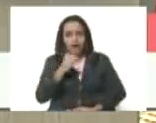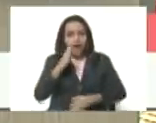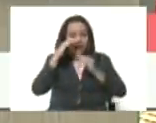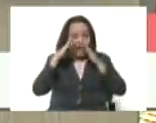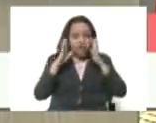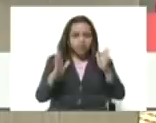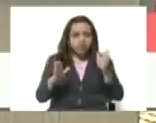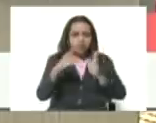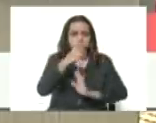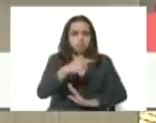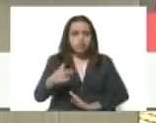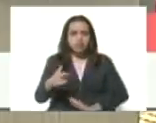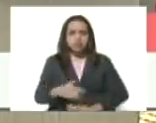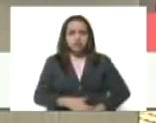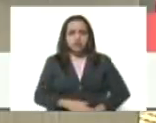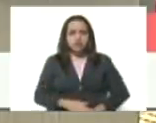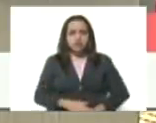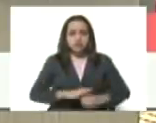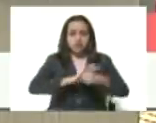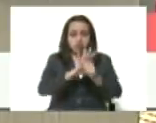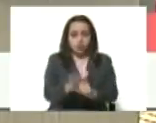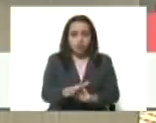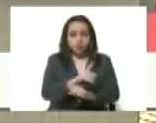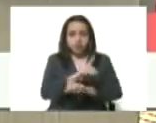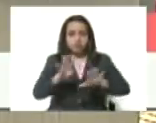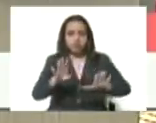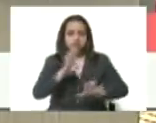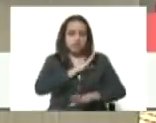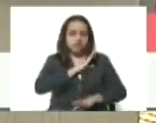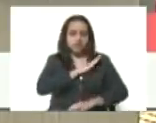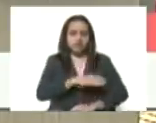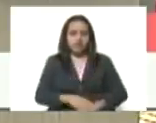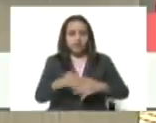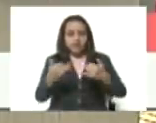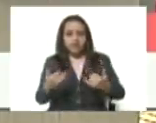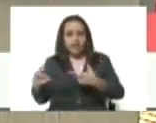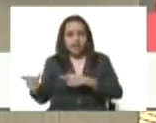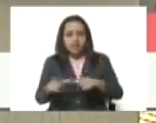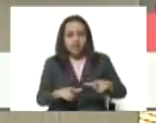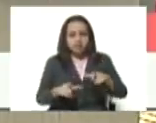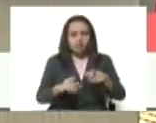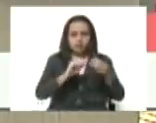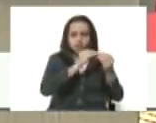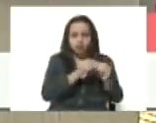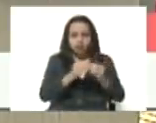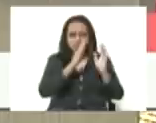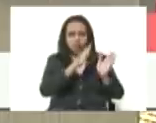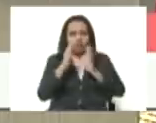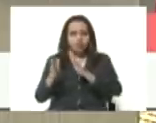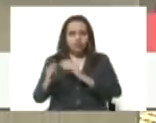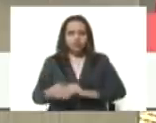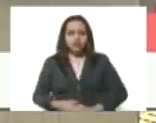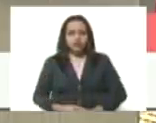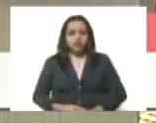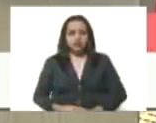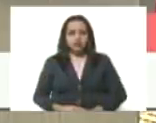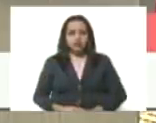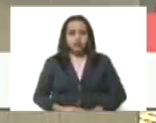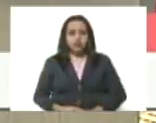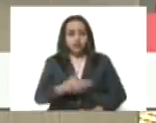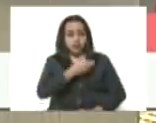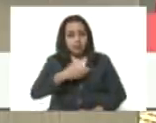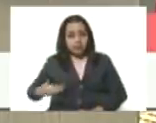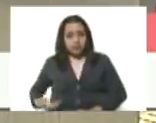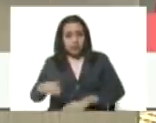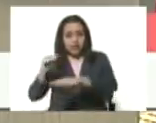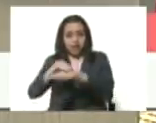atender a pacientes del COVID-19. Ya está todo elaborado. Bueno, para el momento el que el presidente lo